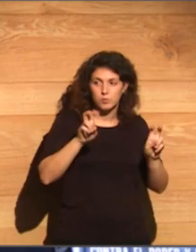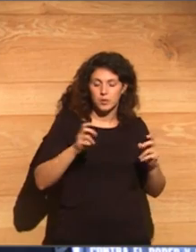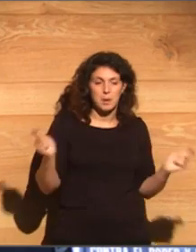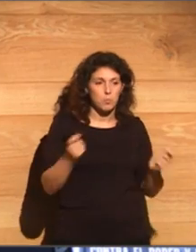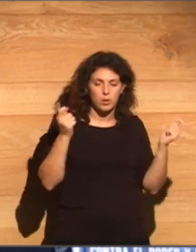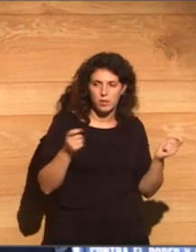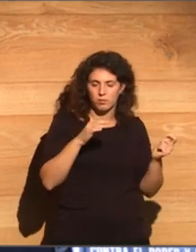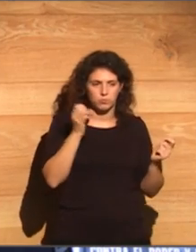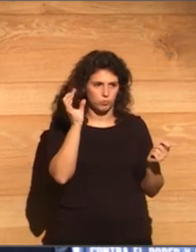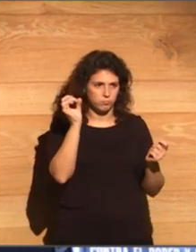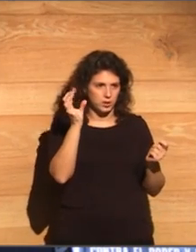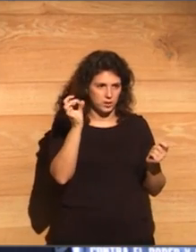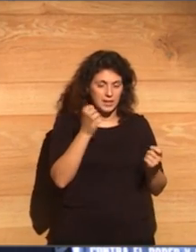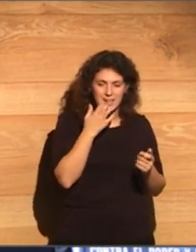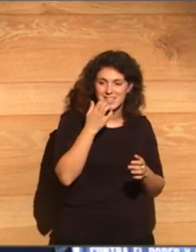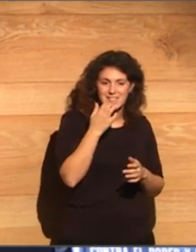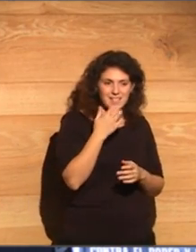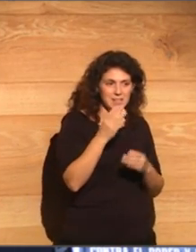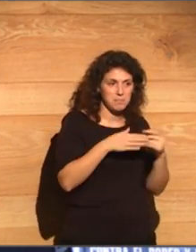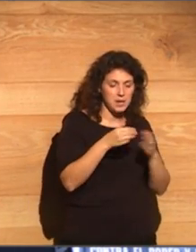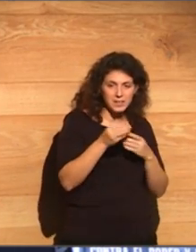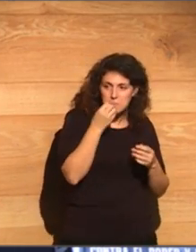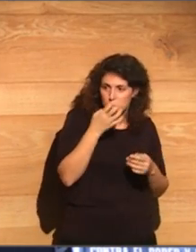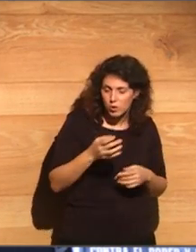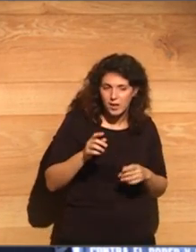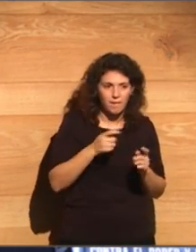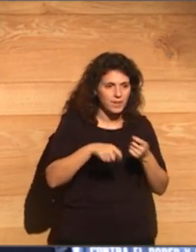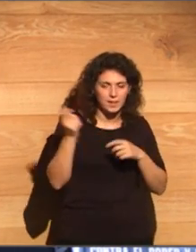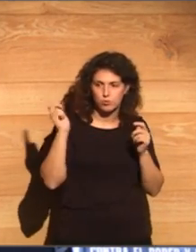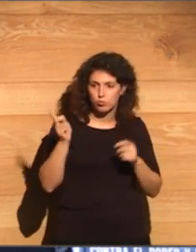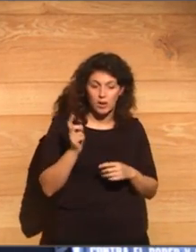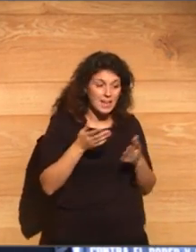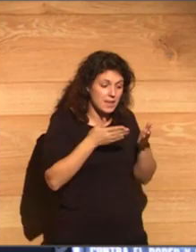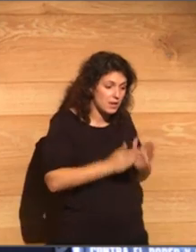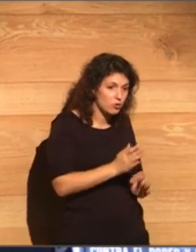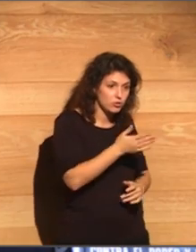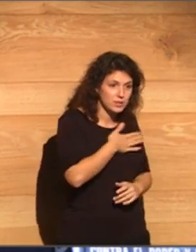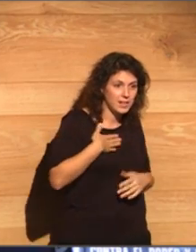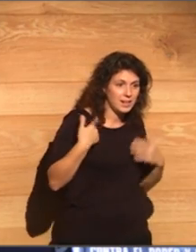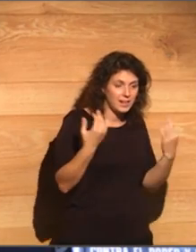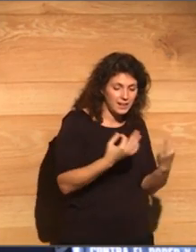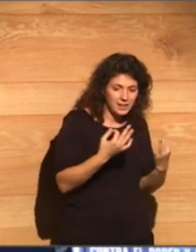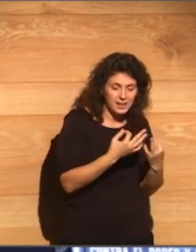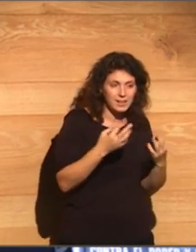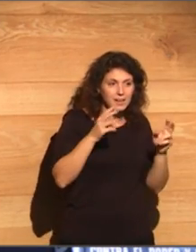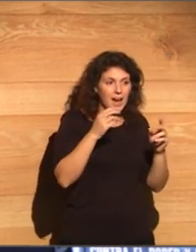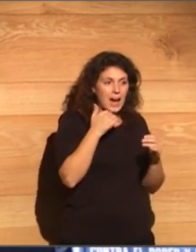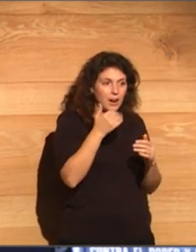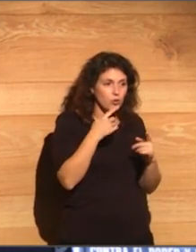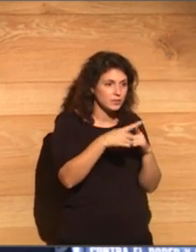una gilipollez y que si la materia es buena se venderá sola, mientras que los hijos lo que quieren es sucumbir a cualquier teoría moderna